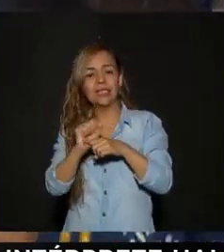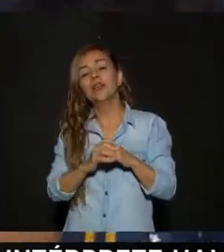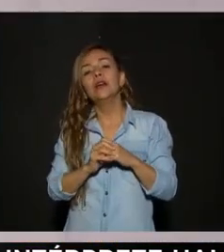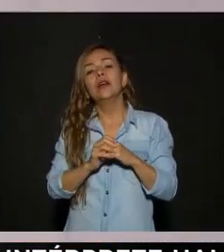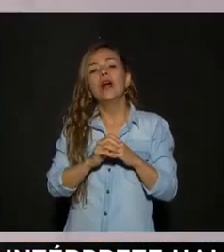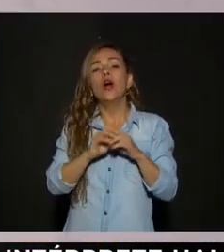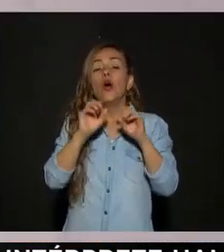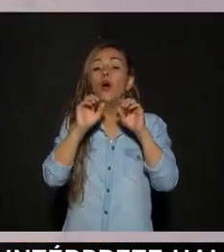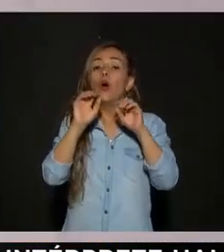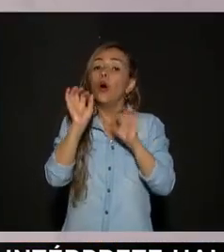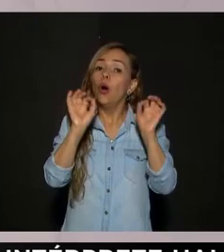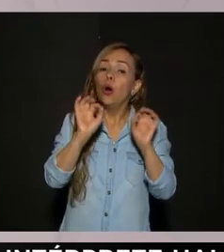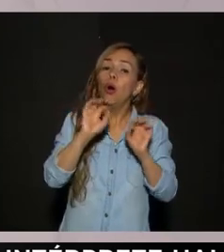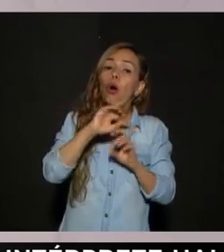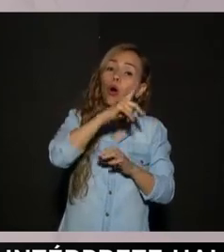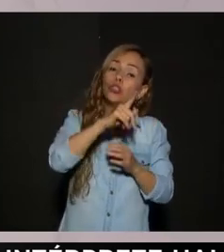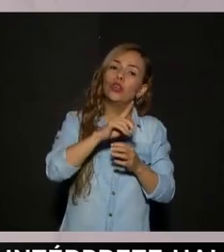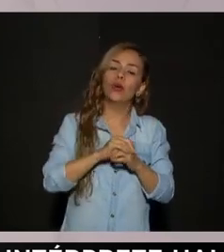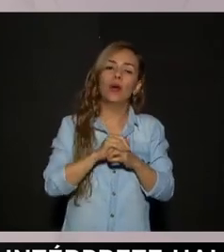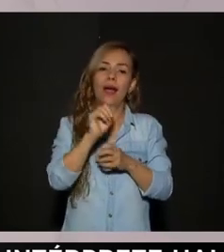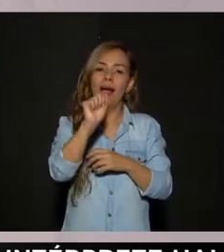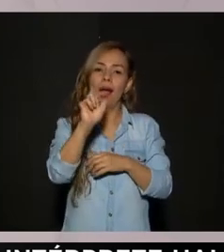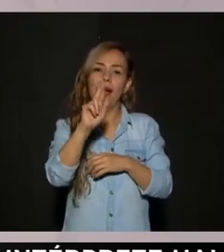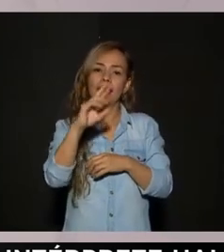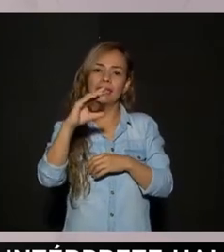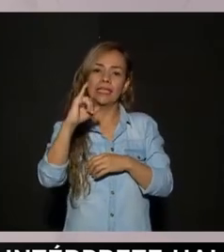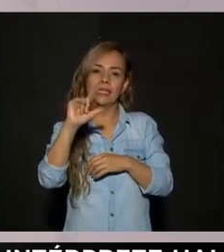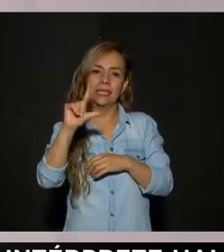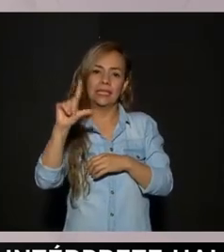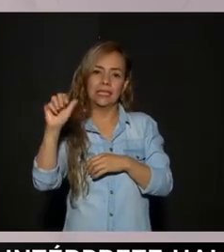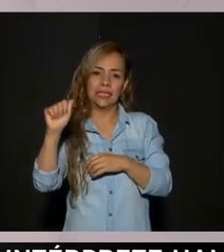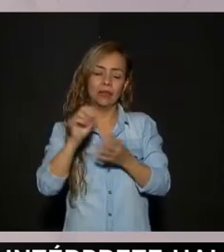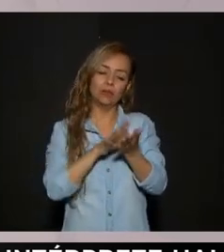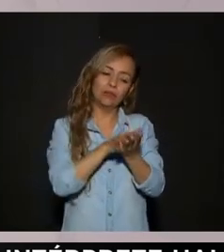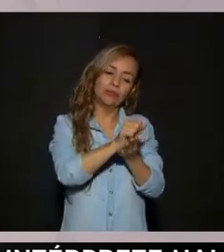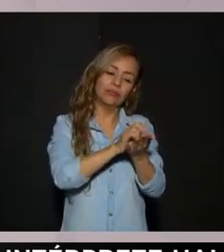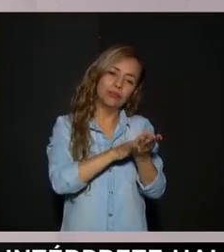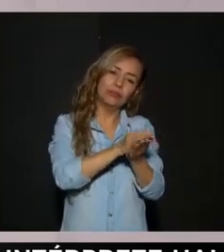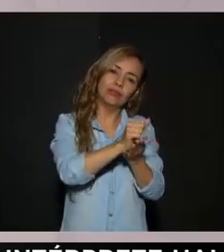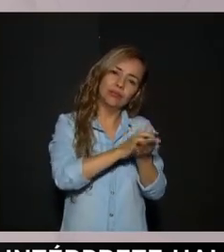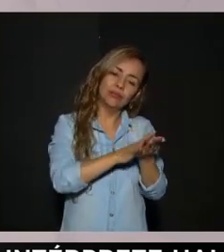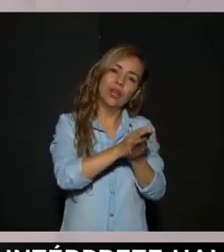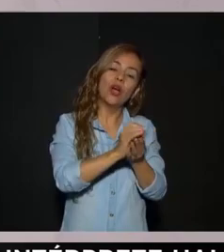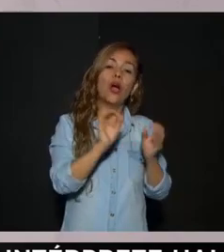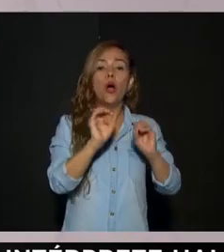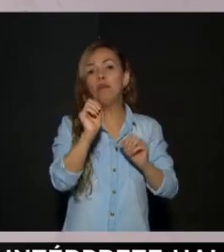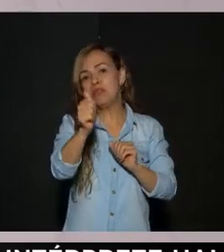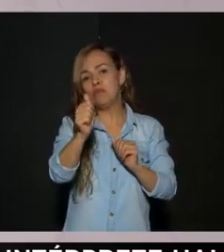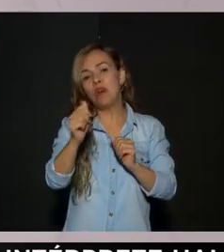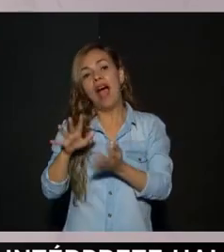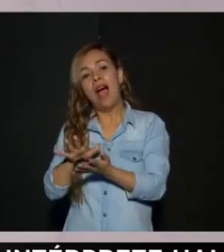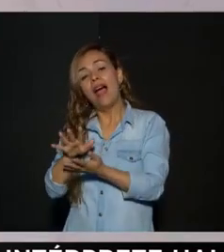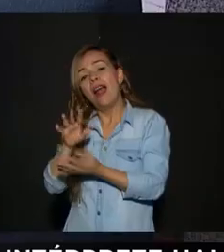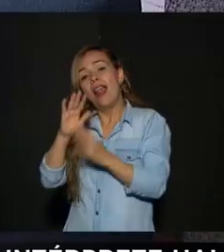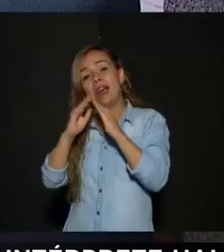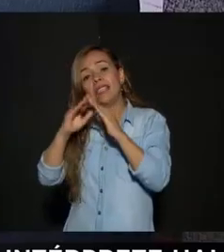si consigues greda, arcilla. Arcilla. Eso, o si quieres hacer una masa de plastilina que se hace con harina y